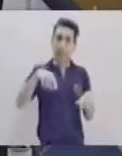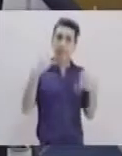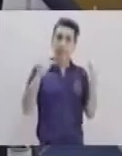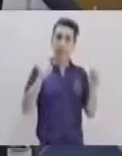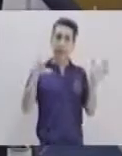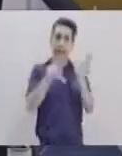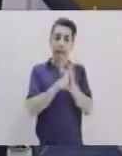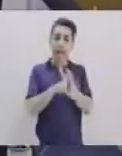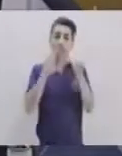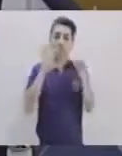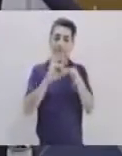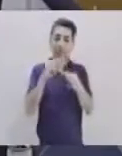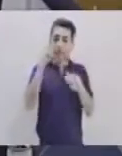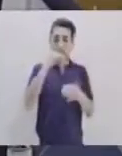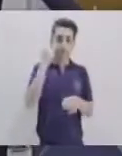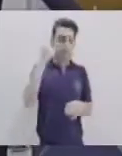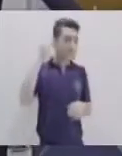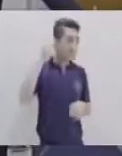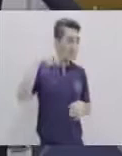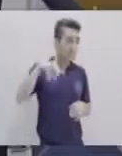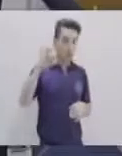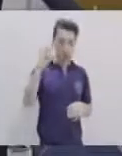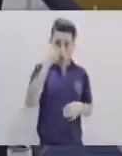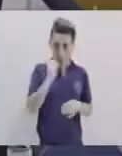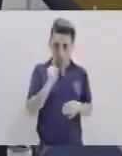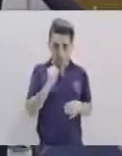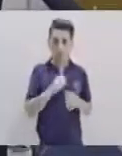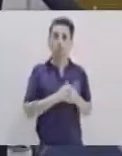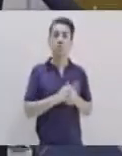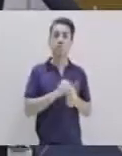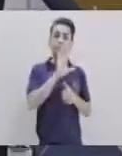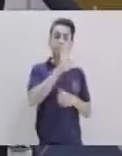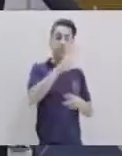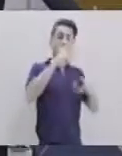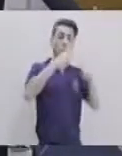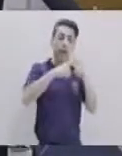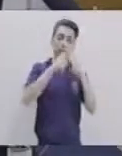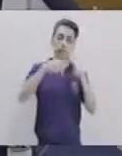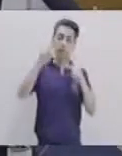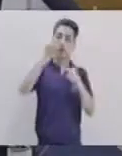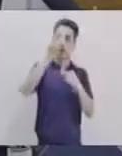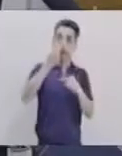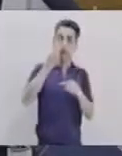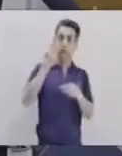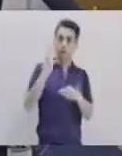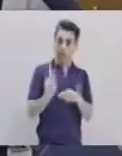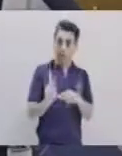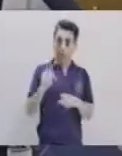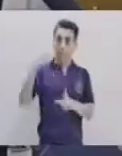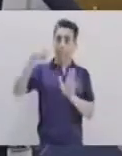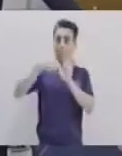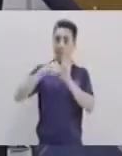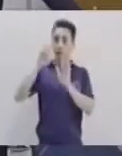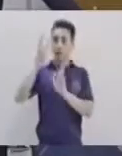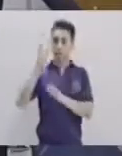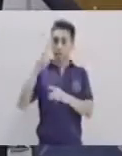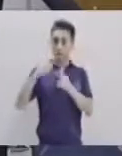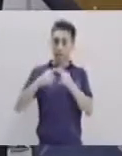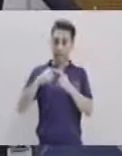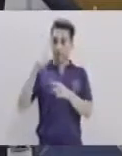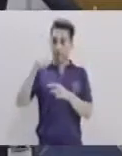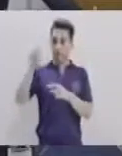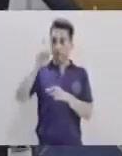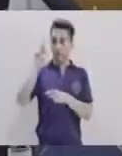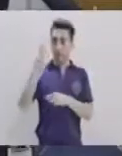la ley de signos que utilizamos con los números enteros. 5x cuadrado y menos 3x